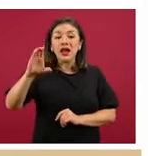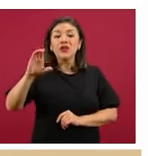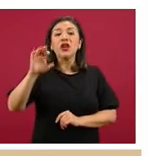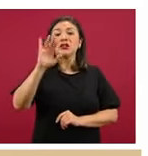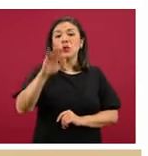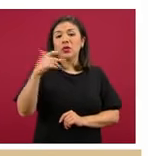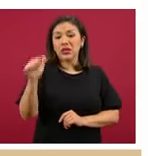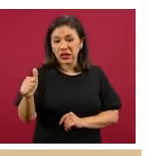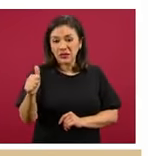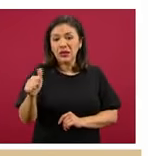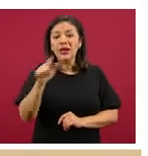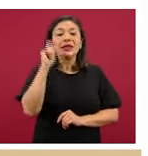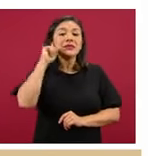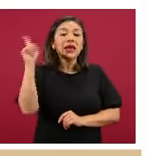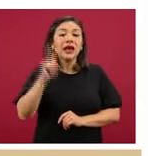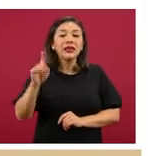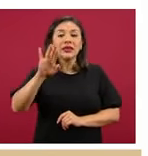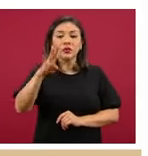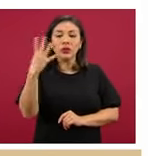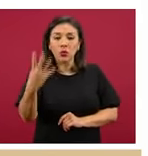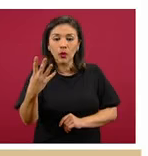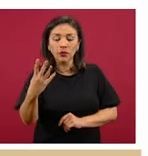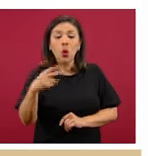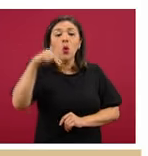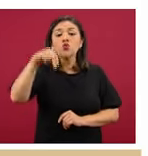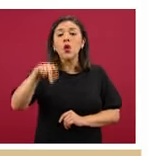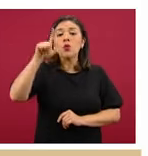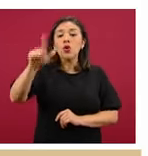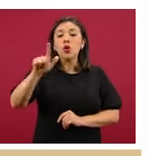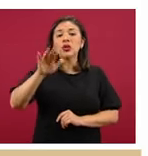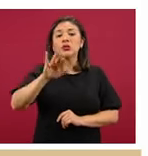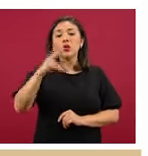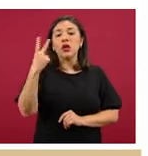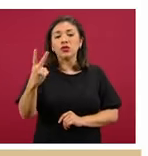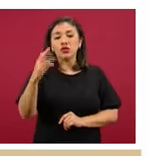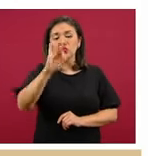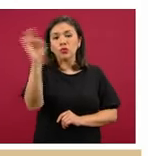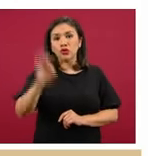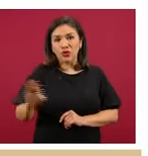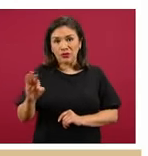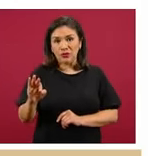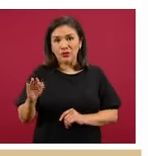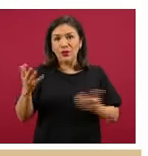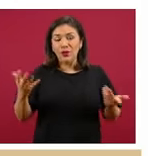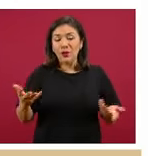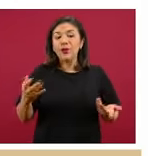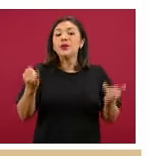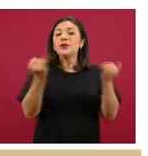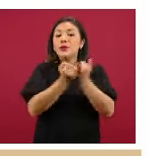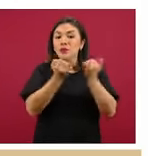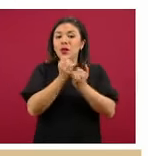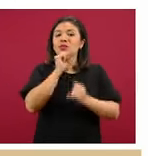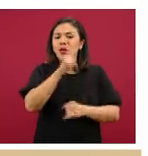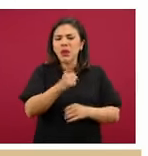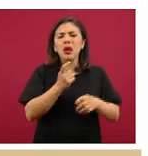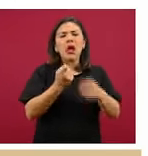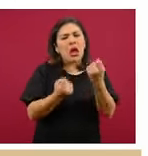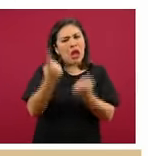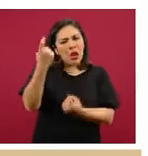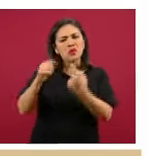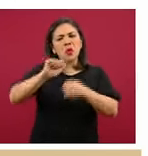con 56%, Zacatecas con 54% y Nuevo León con 52%, y también tenemos estados